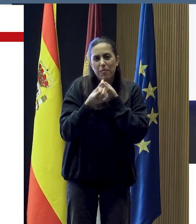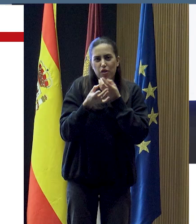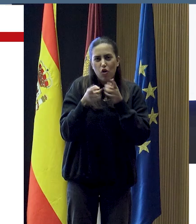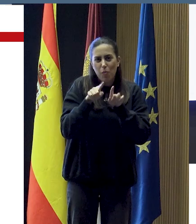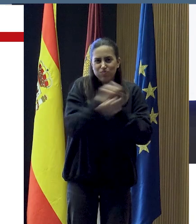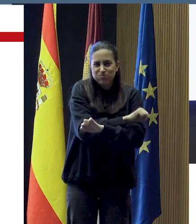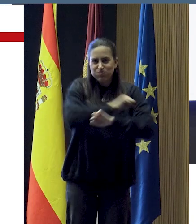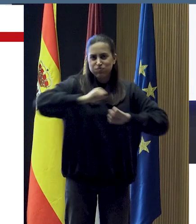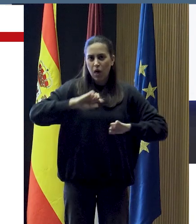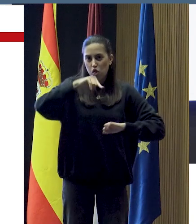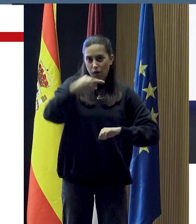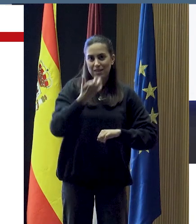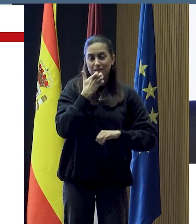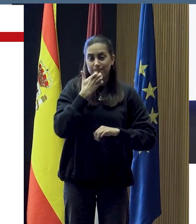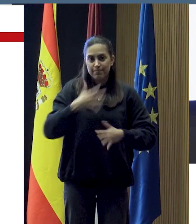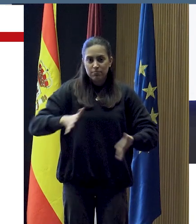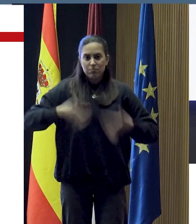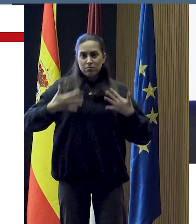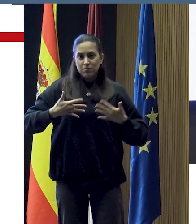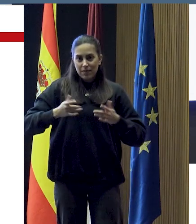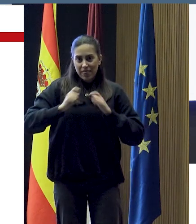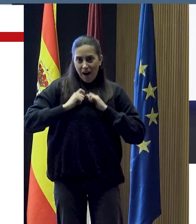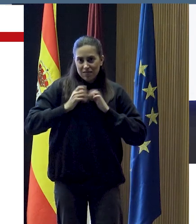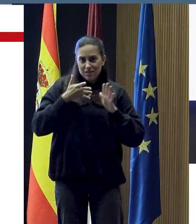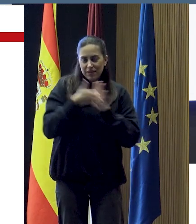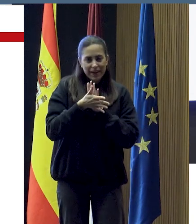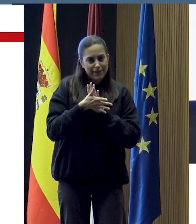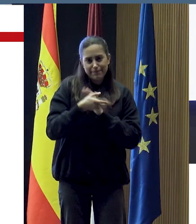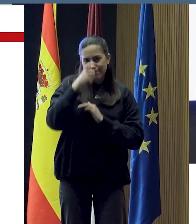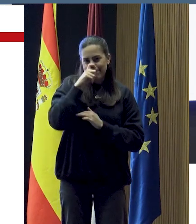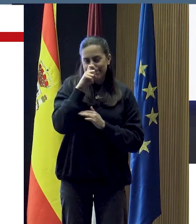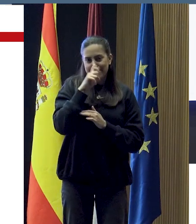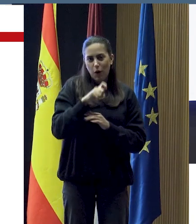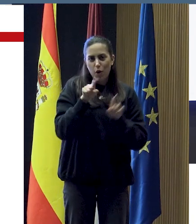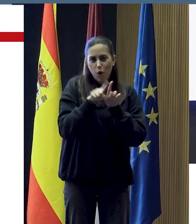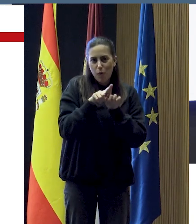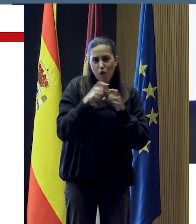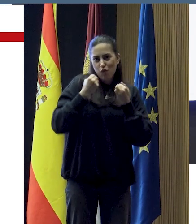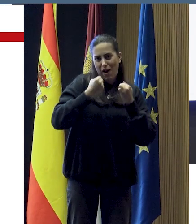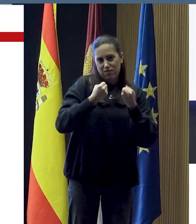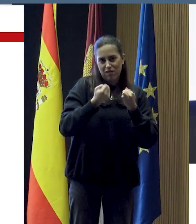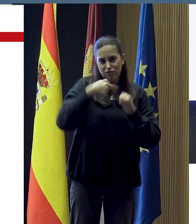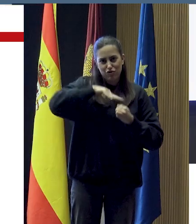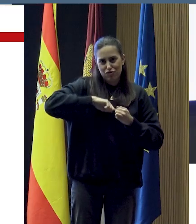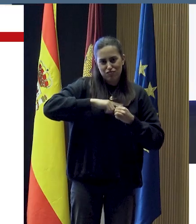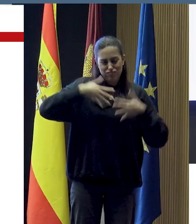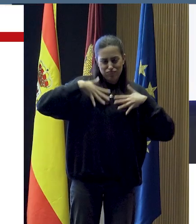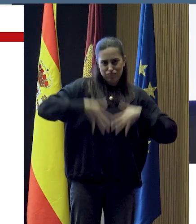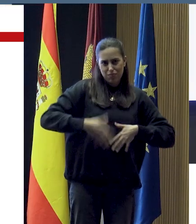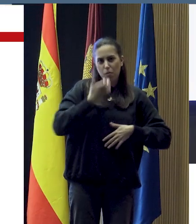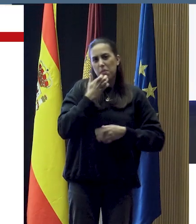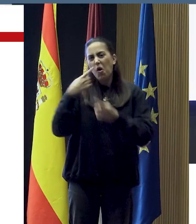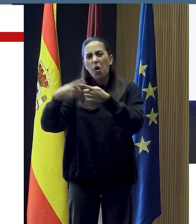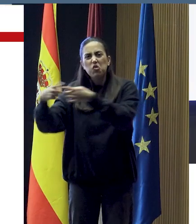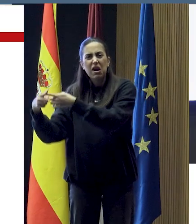es algo que nos impacta y lo vivimos con más intensidad, pues va a ser un recuerdo que va a tener mucho más impronta en nosotros que otras cosas pues,